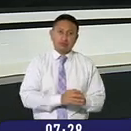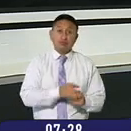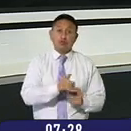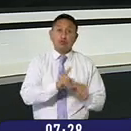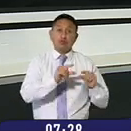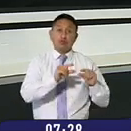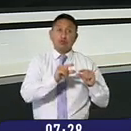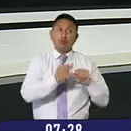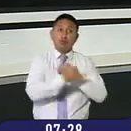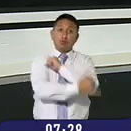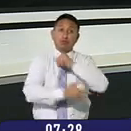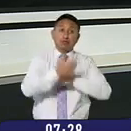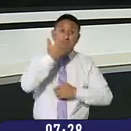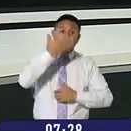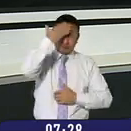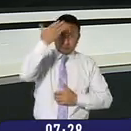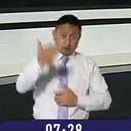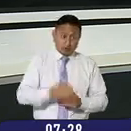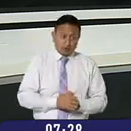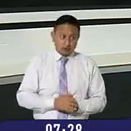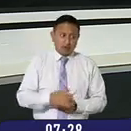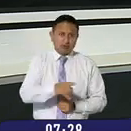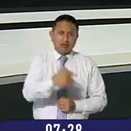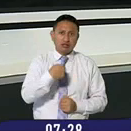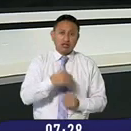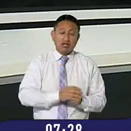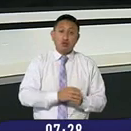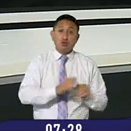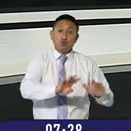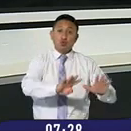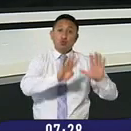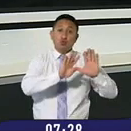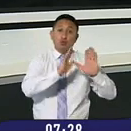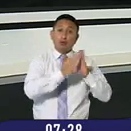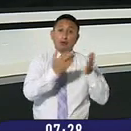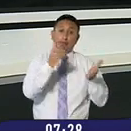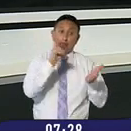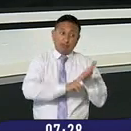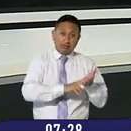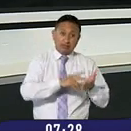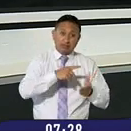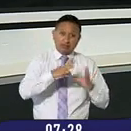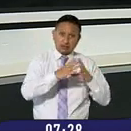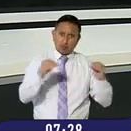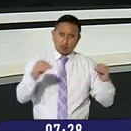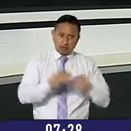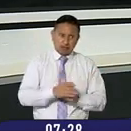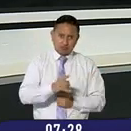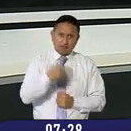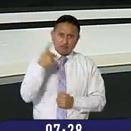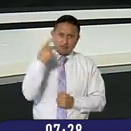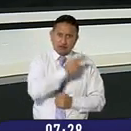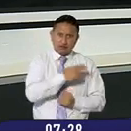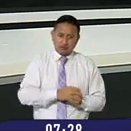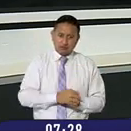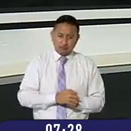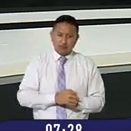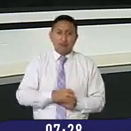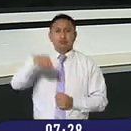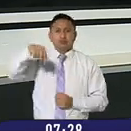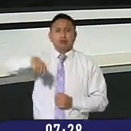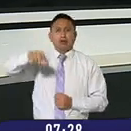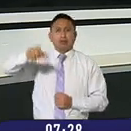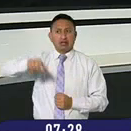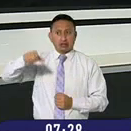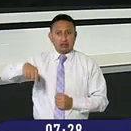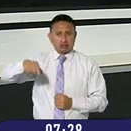su poder tenía al menos 9 visas japonesas presuntamente falsificadas. Según las autoridades en el país, estarían personas que están utilizando